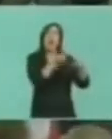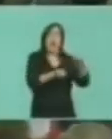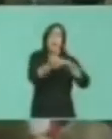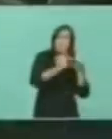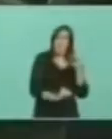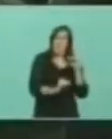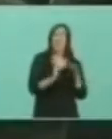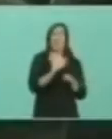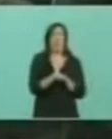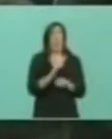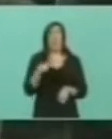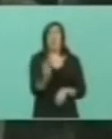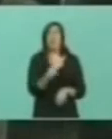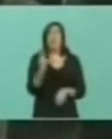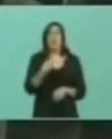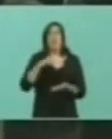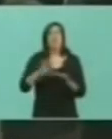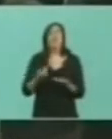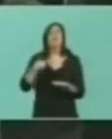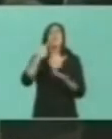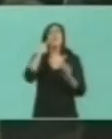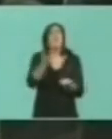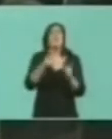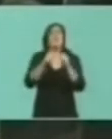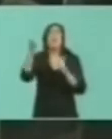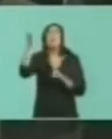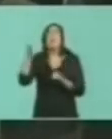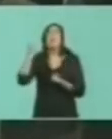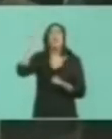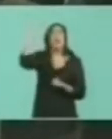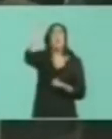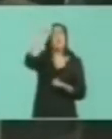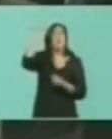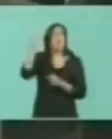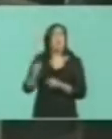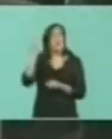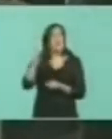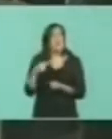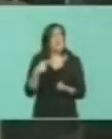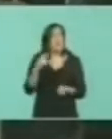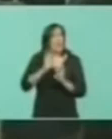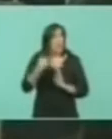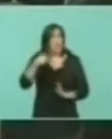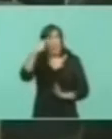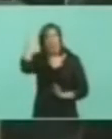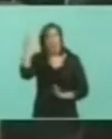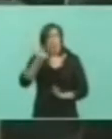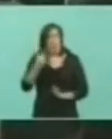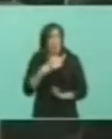correctamente también. No estamos inventando absolutamente nada. Y charlando hace poco